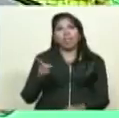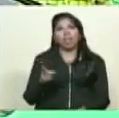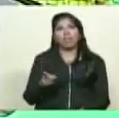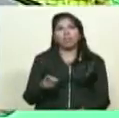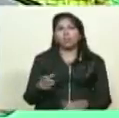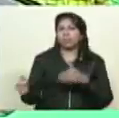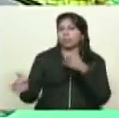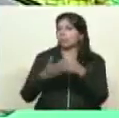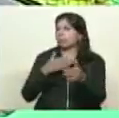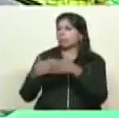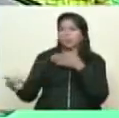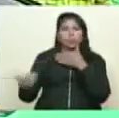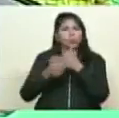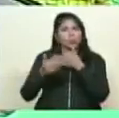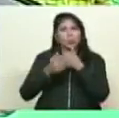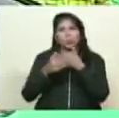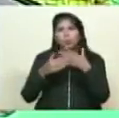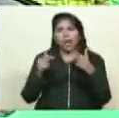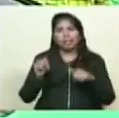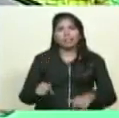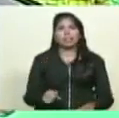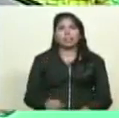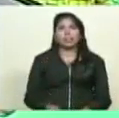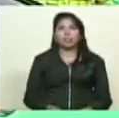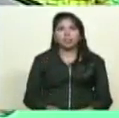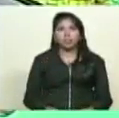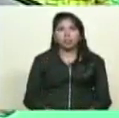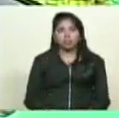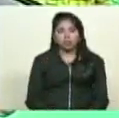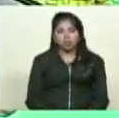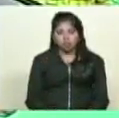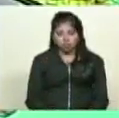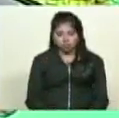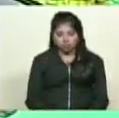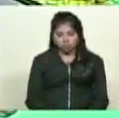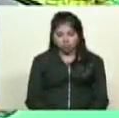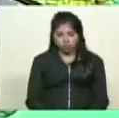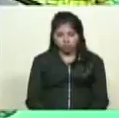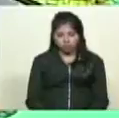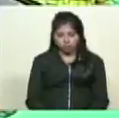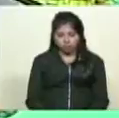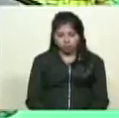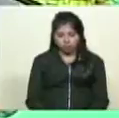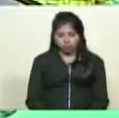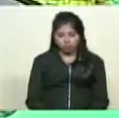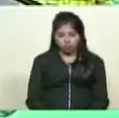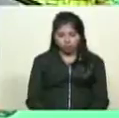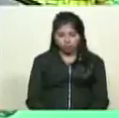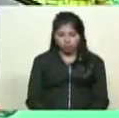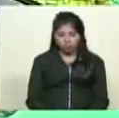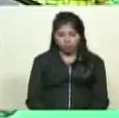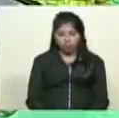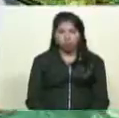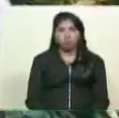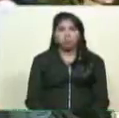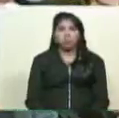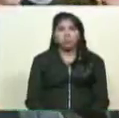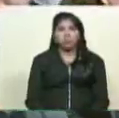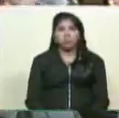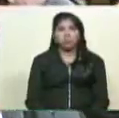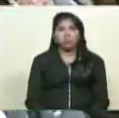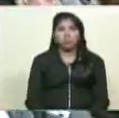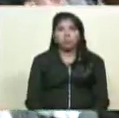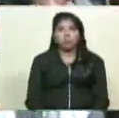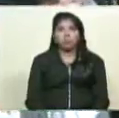Llueva, truene, relampaguee, Venezuela tiene que independizarse de la dependencia de la materia prima que hay en diversos sectores